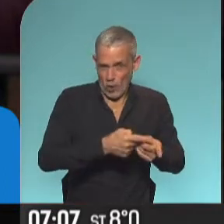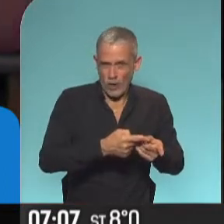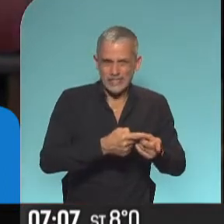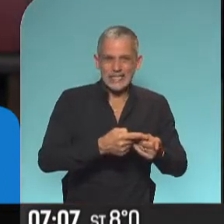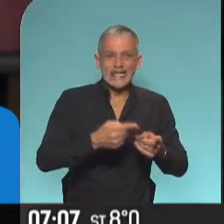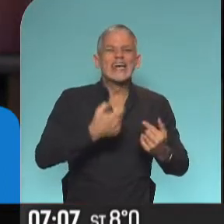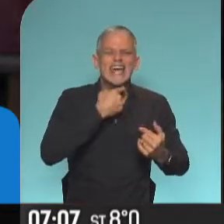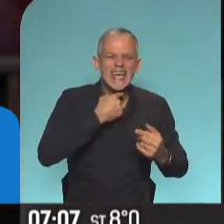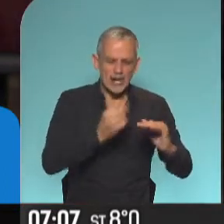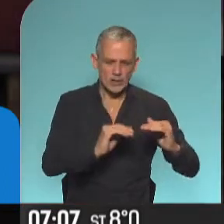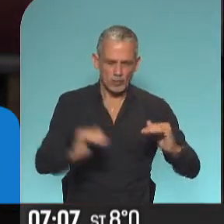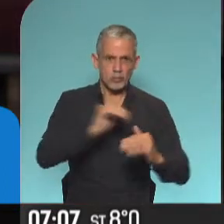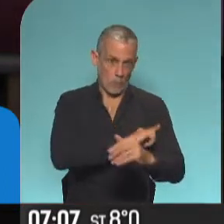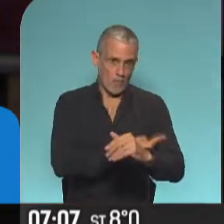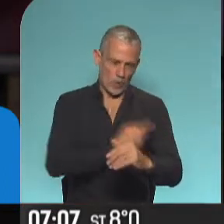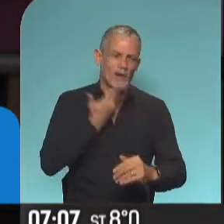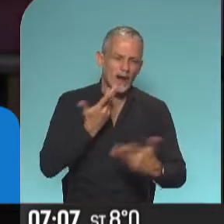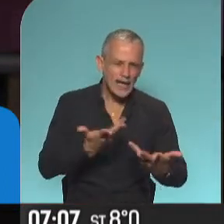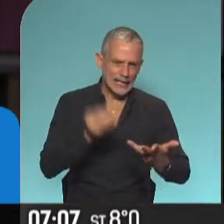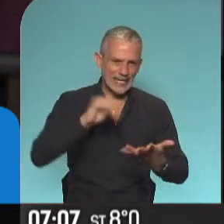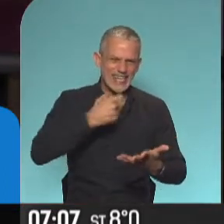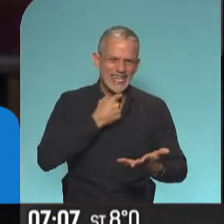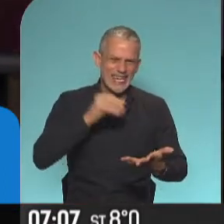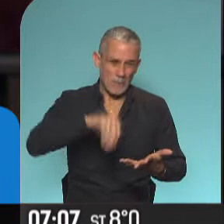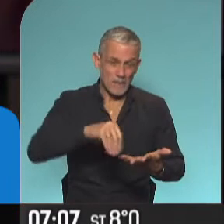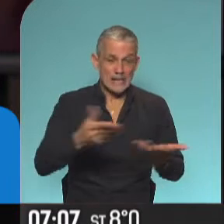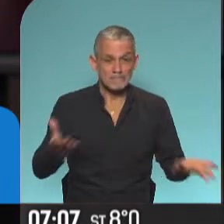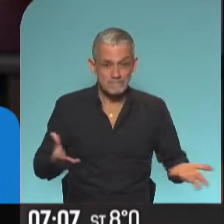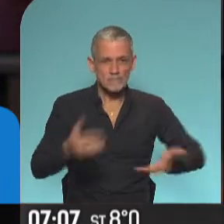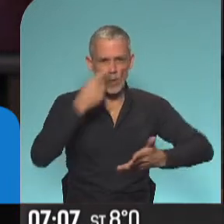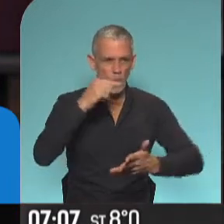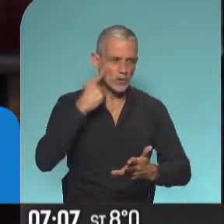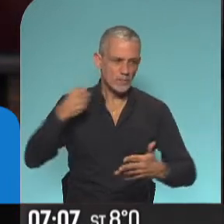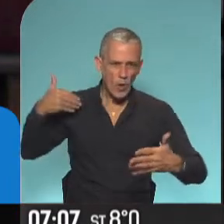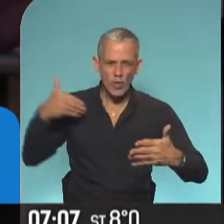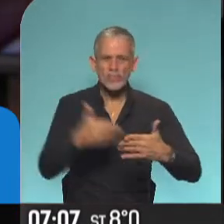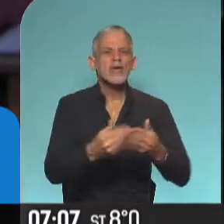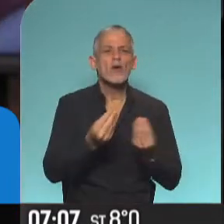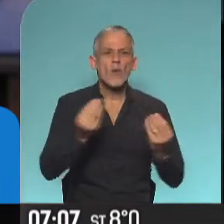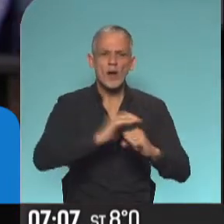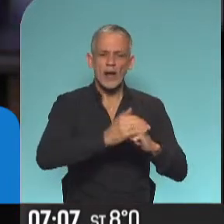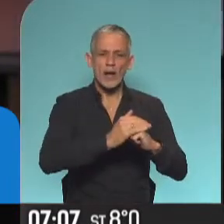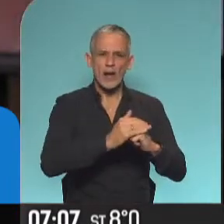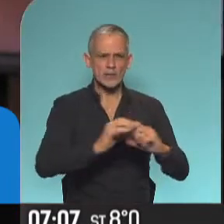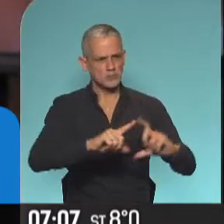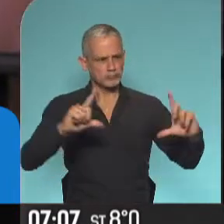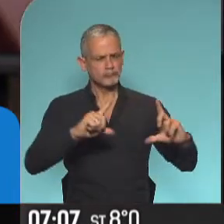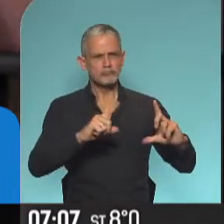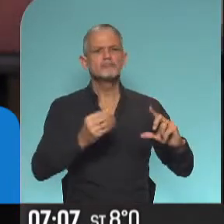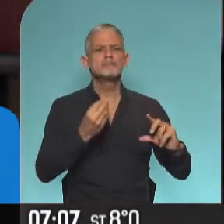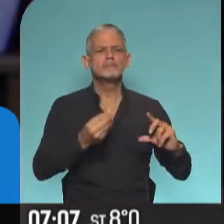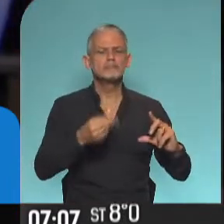tiene aspiraciones de poder, nadie lo niega. Y en este sentido, en los últimos días, apareció como una figura de trascendencia